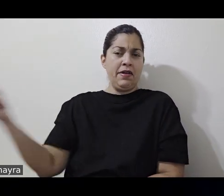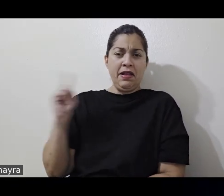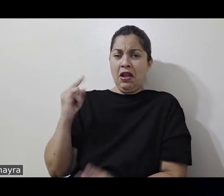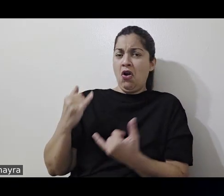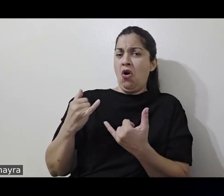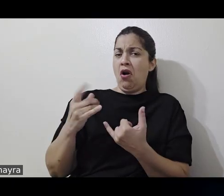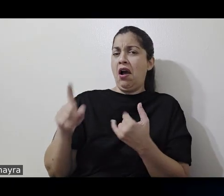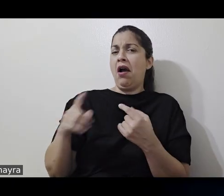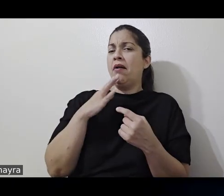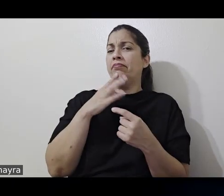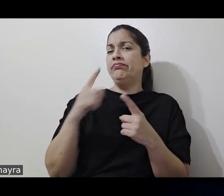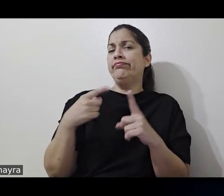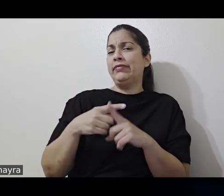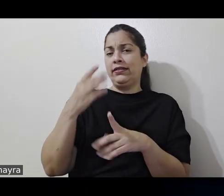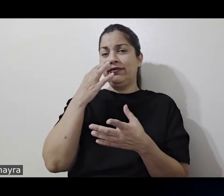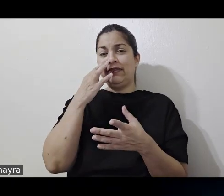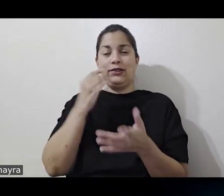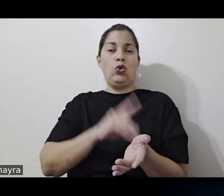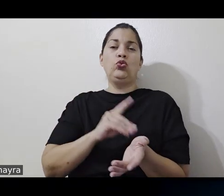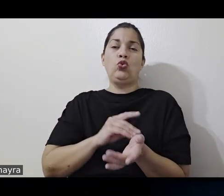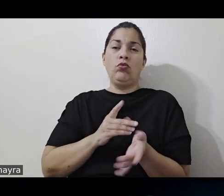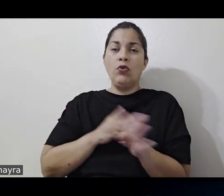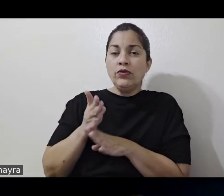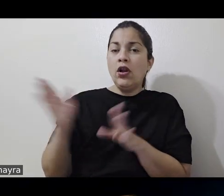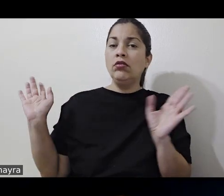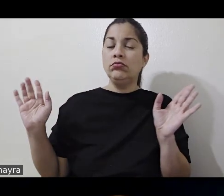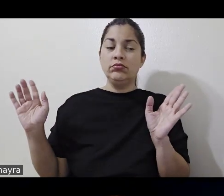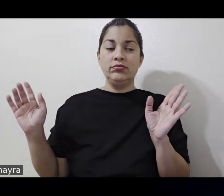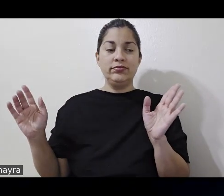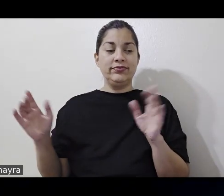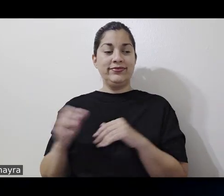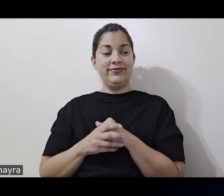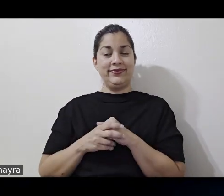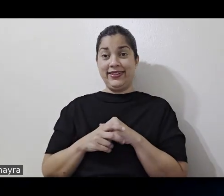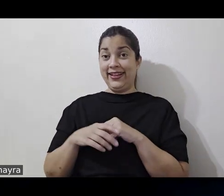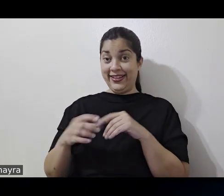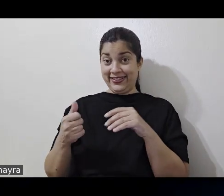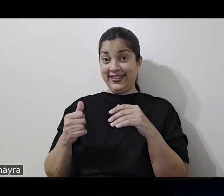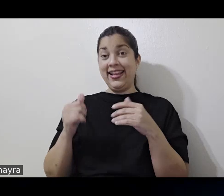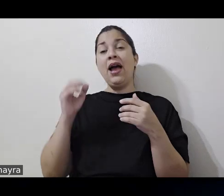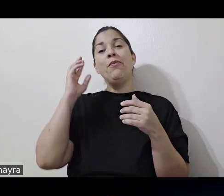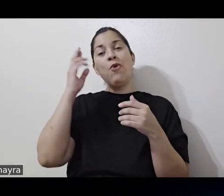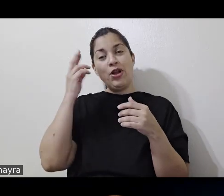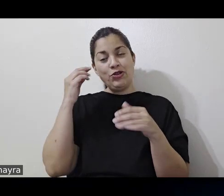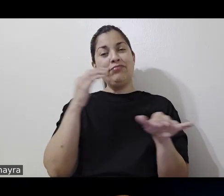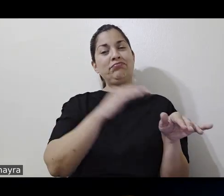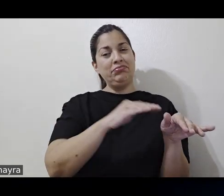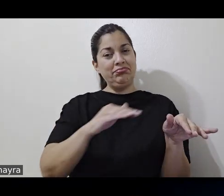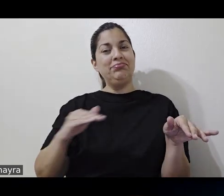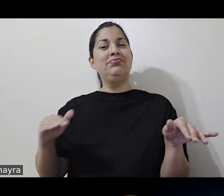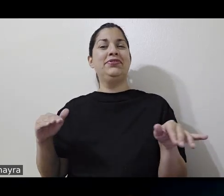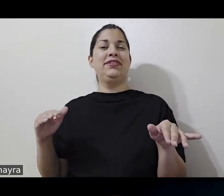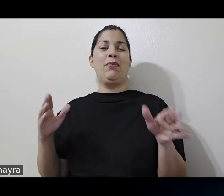Mi papá es maestra y va a hablar de la profesión. Y se dedica a crear tapones. Exacto. Y él se dedica a